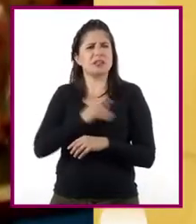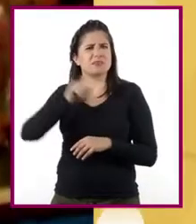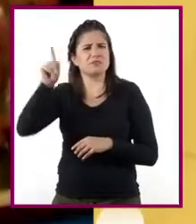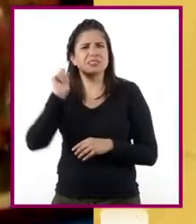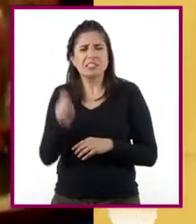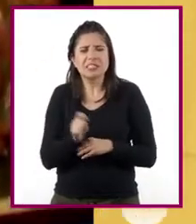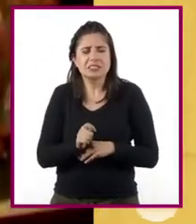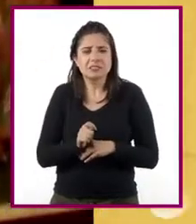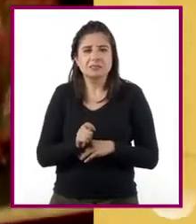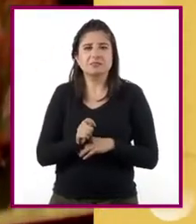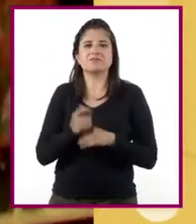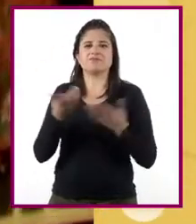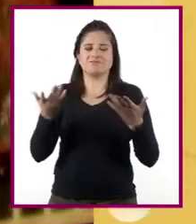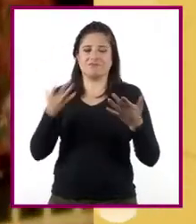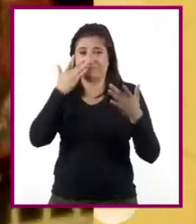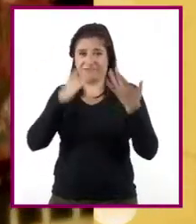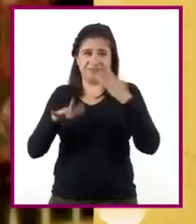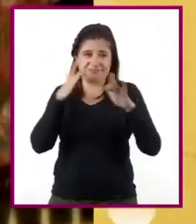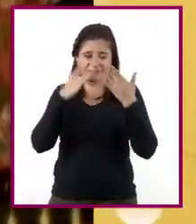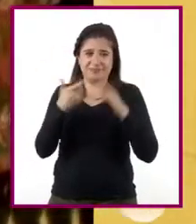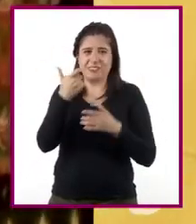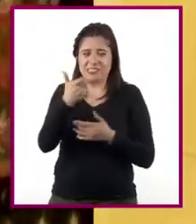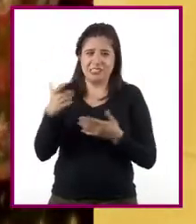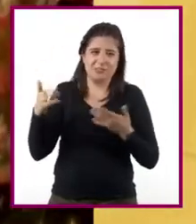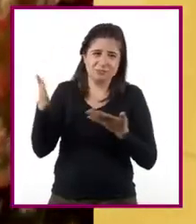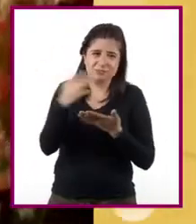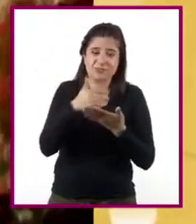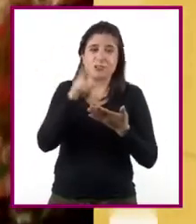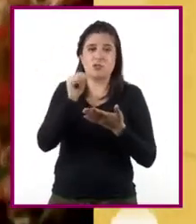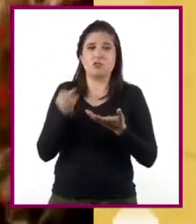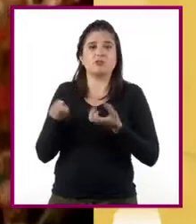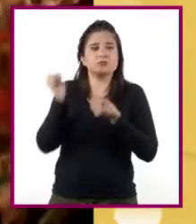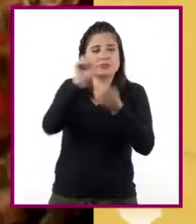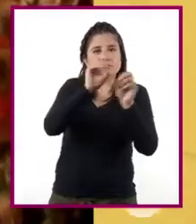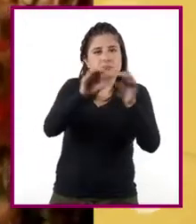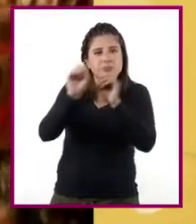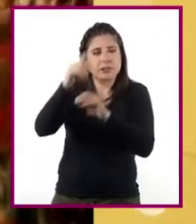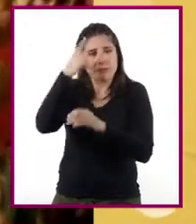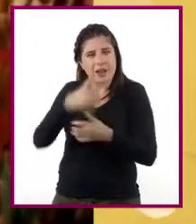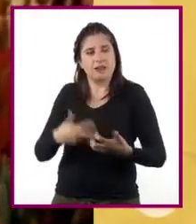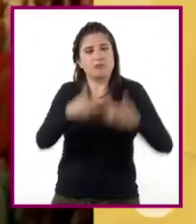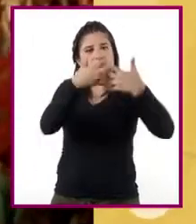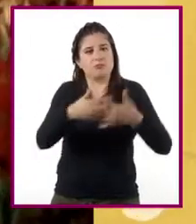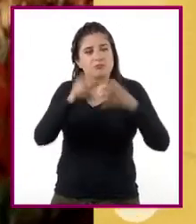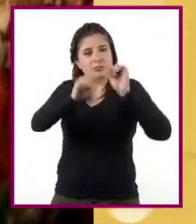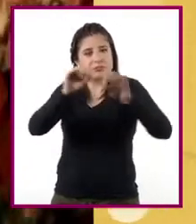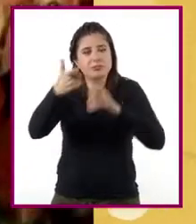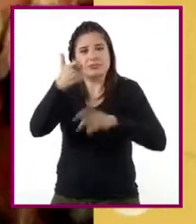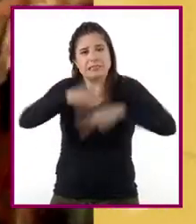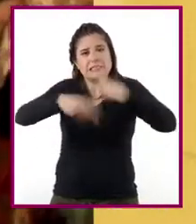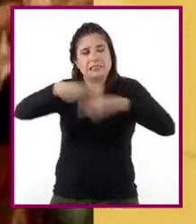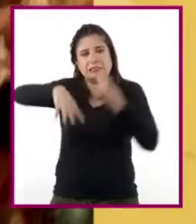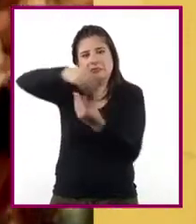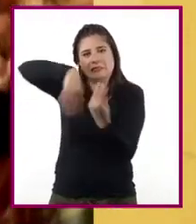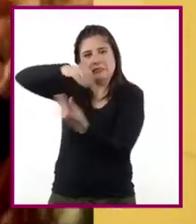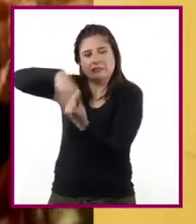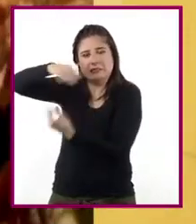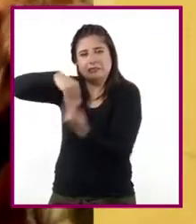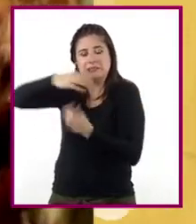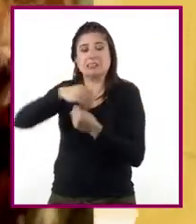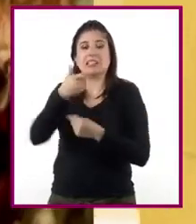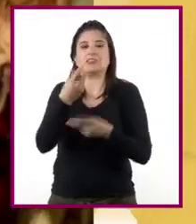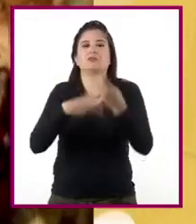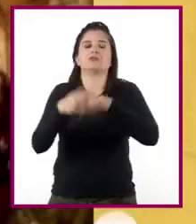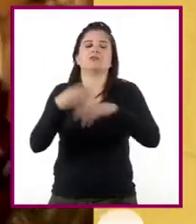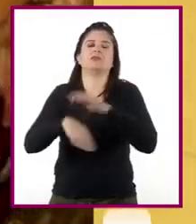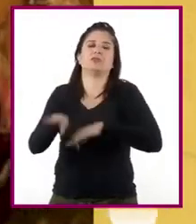La extracción de recursos económicos que no se invertían en las actividades productivas generaban, por supuesto, desempleo, lo que